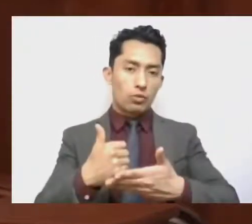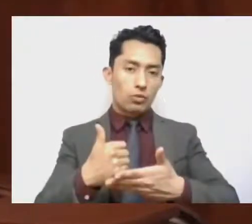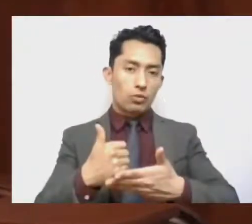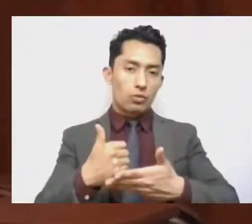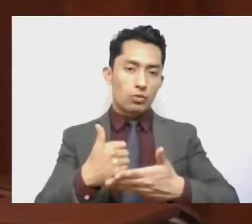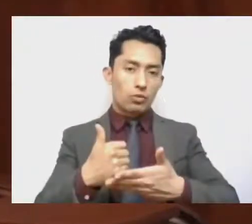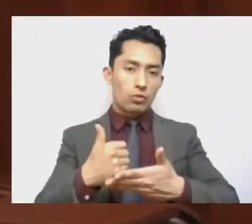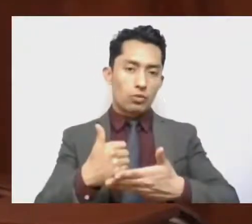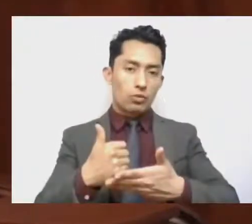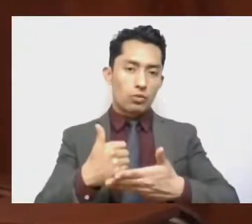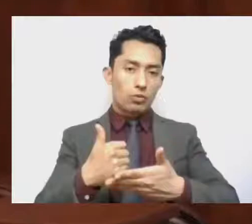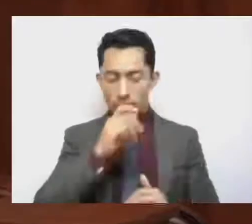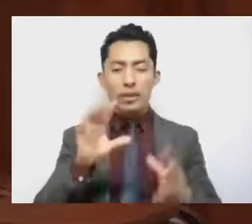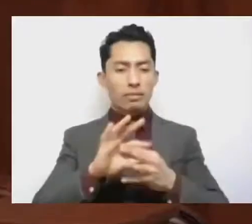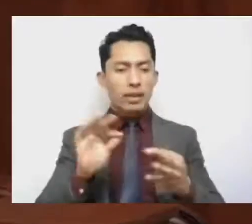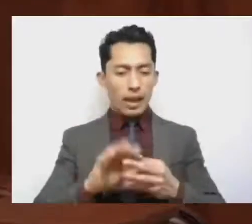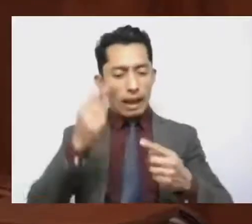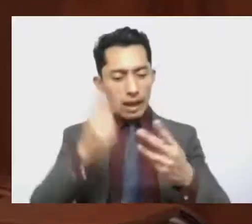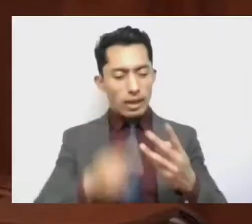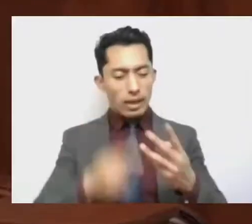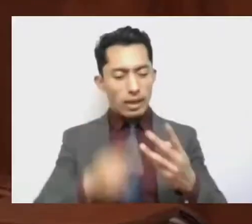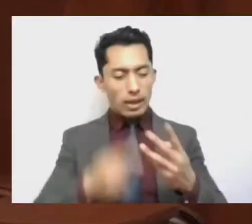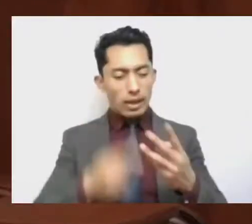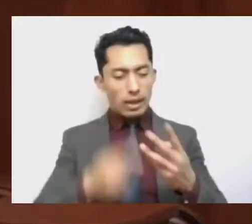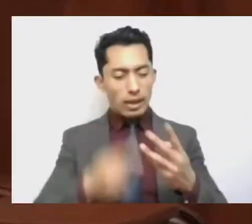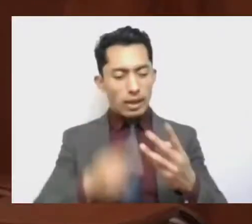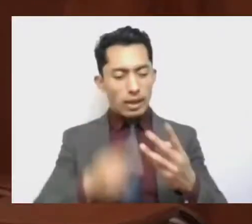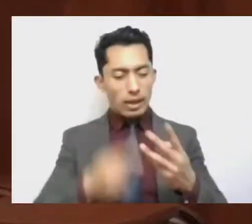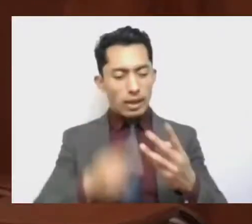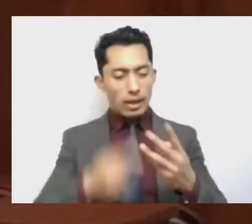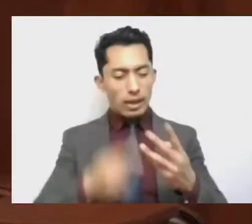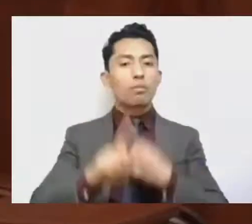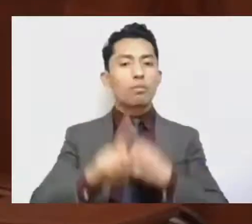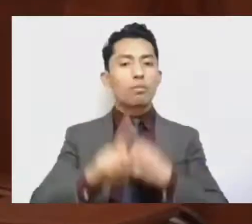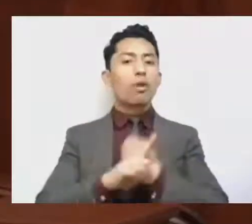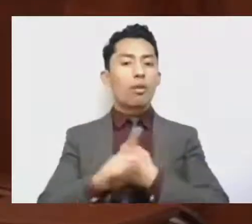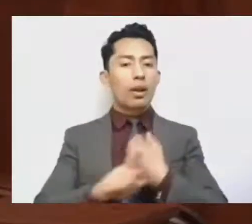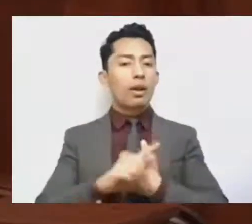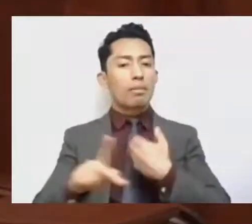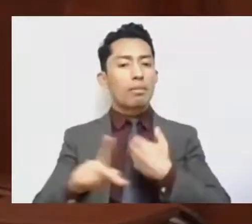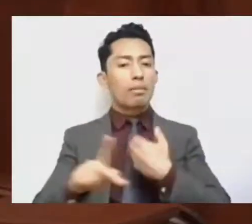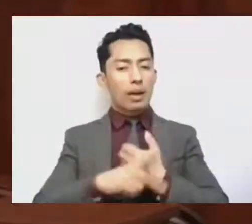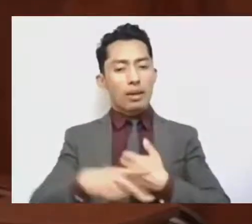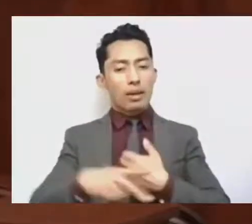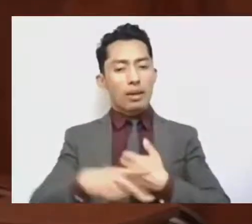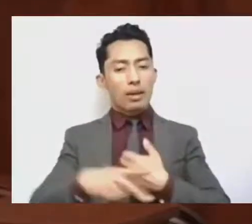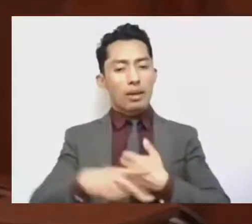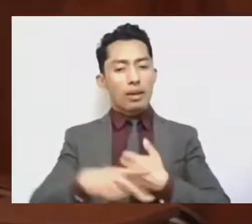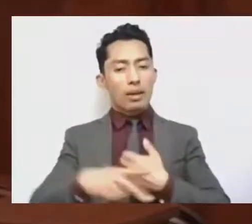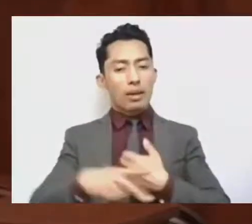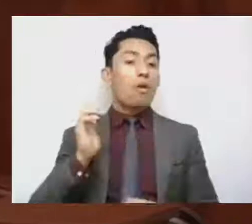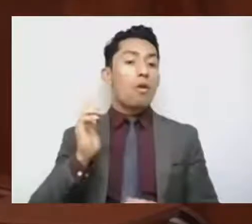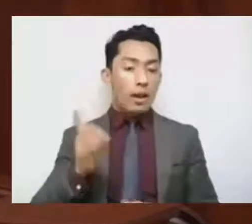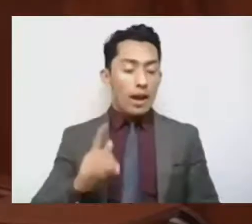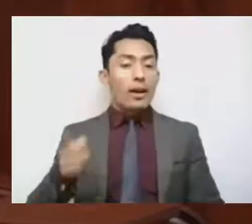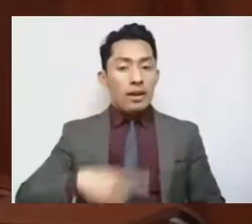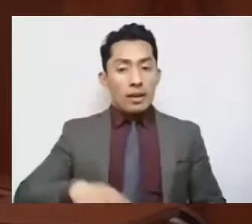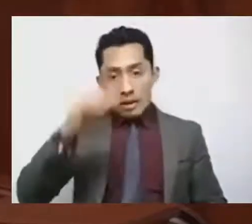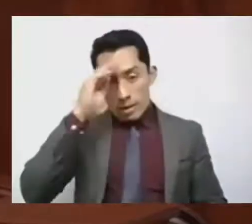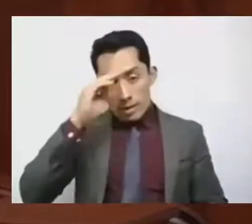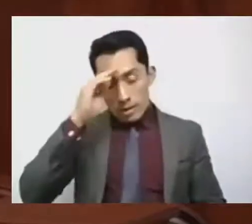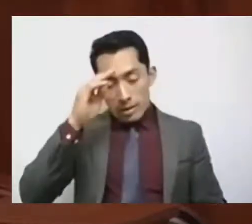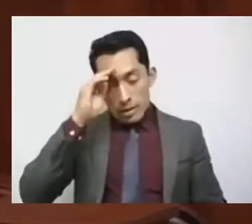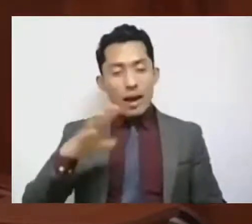para atender el problema en México. Primero, es preciso considerar el peso específico de uno de los